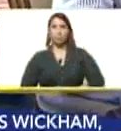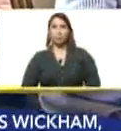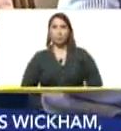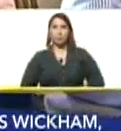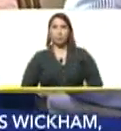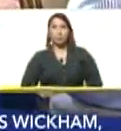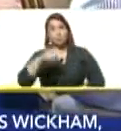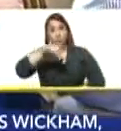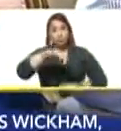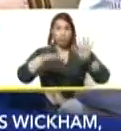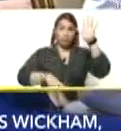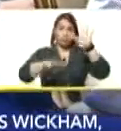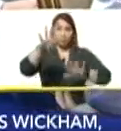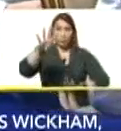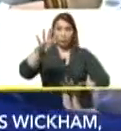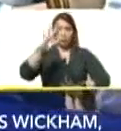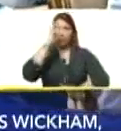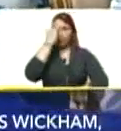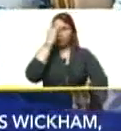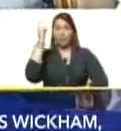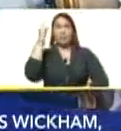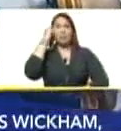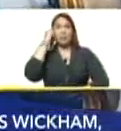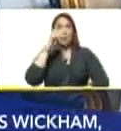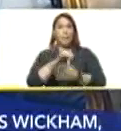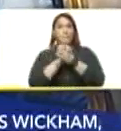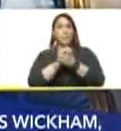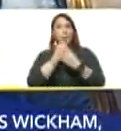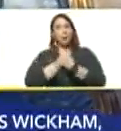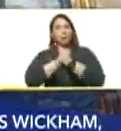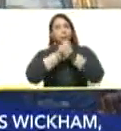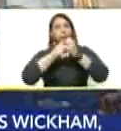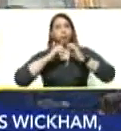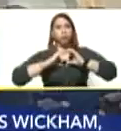febrero, día de la amistad y del amor.